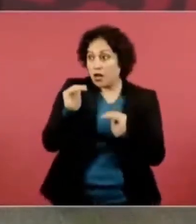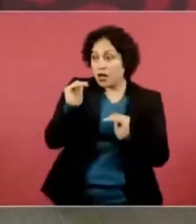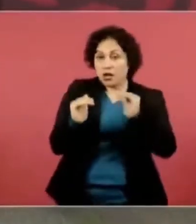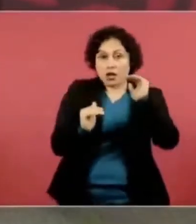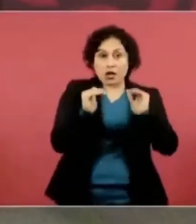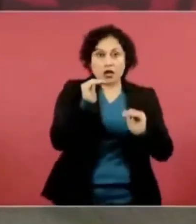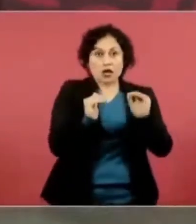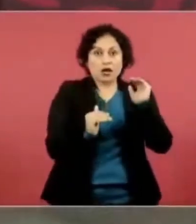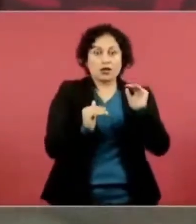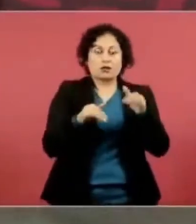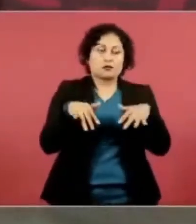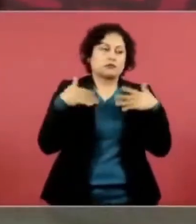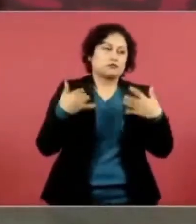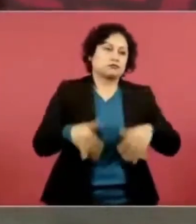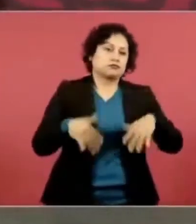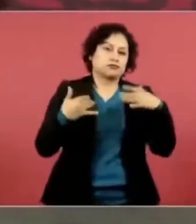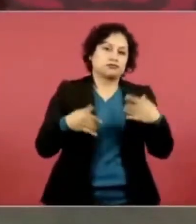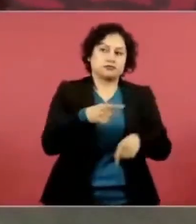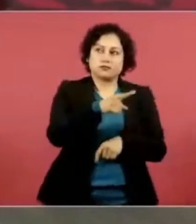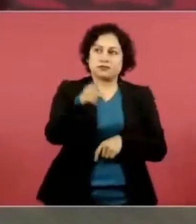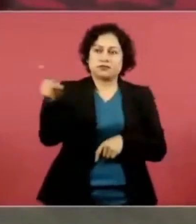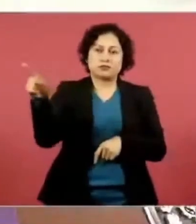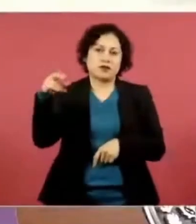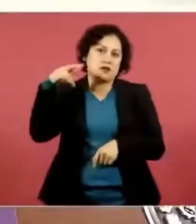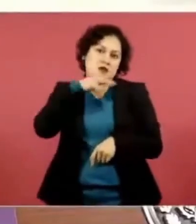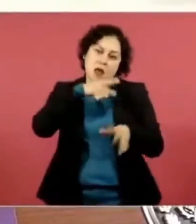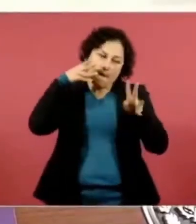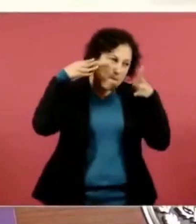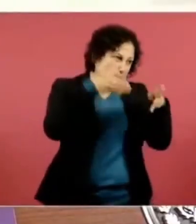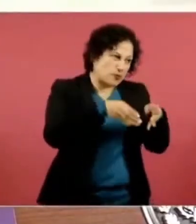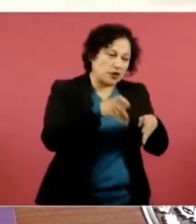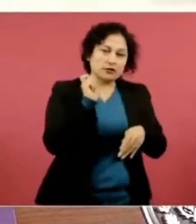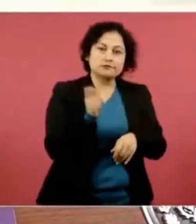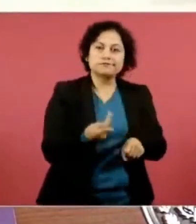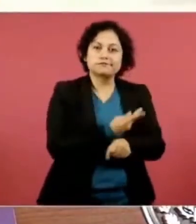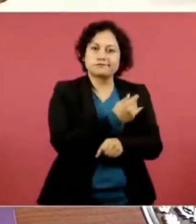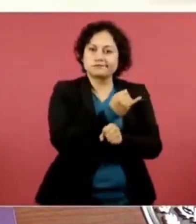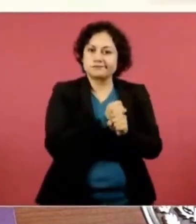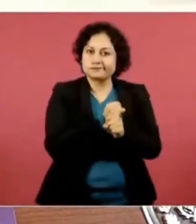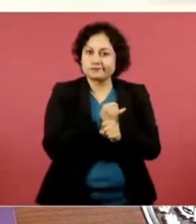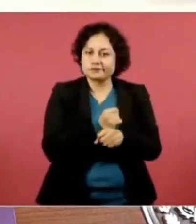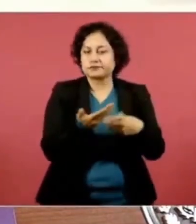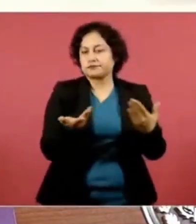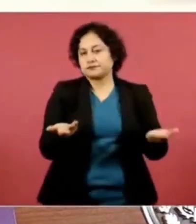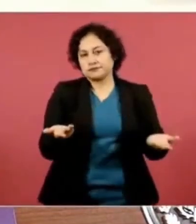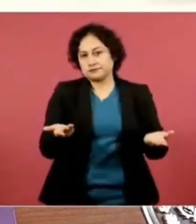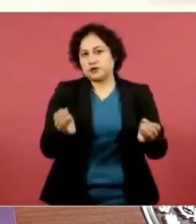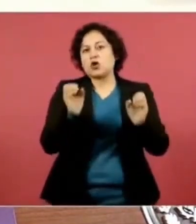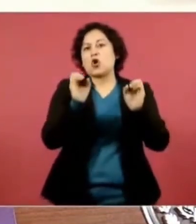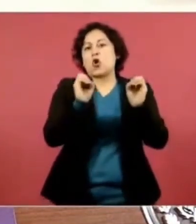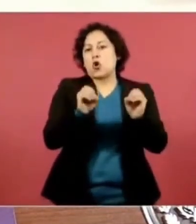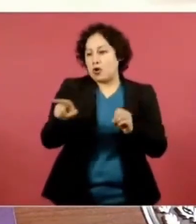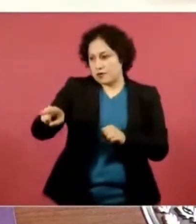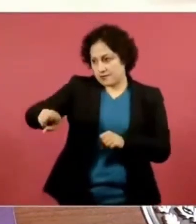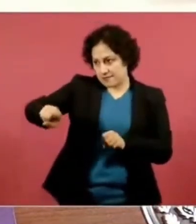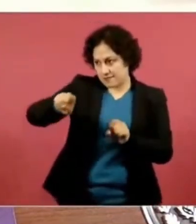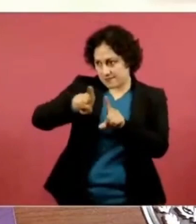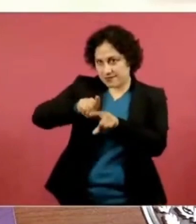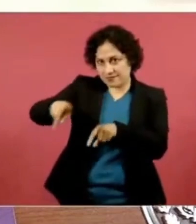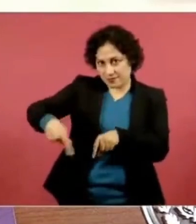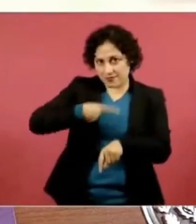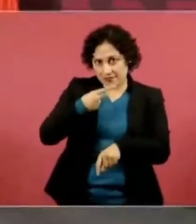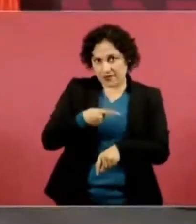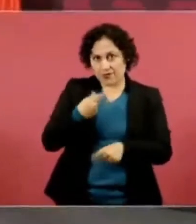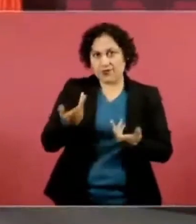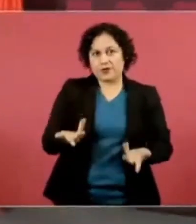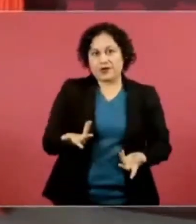inmediatamente se van sobre eso. O como la pregunta del compañero, ¿y los cuánto dijiste?